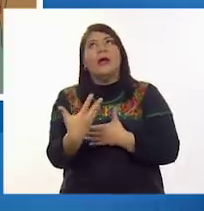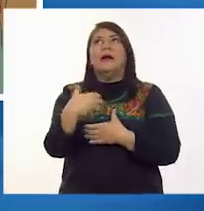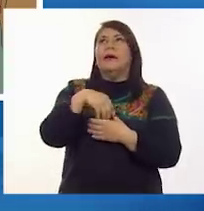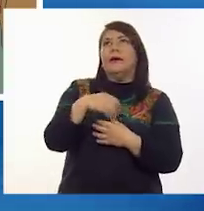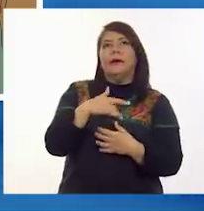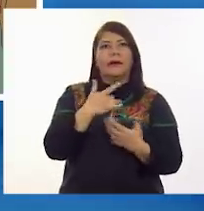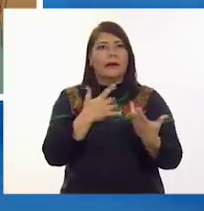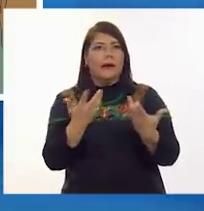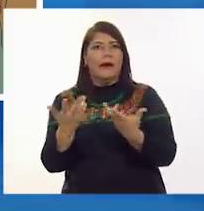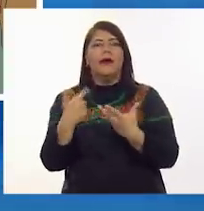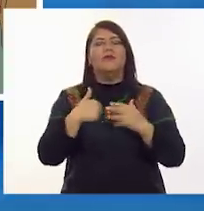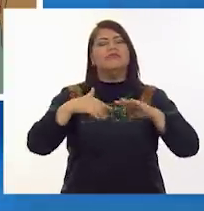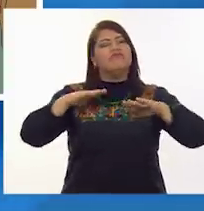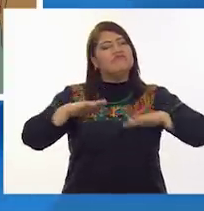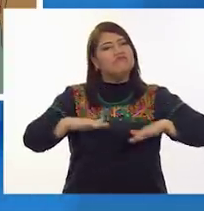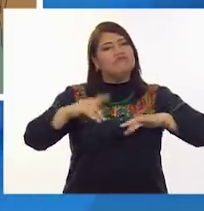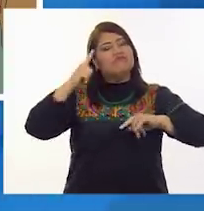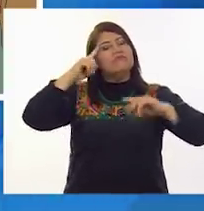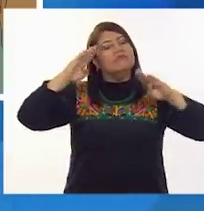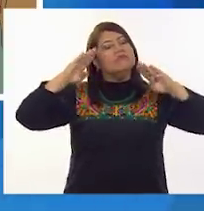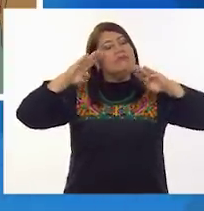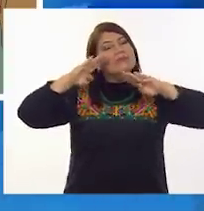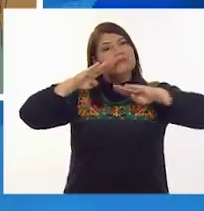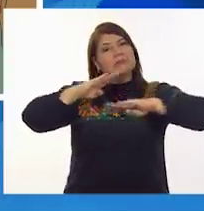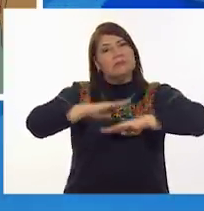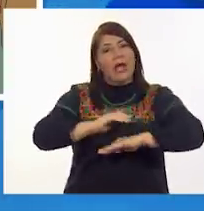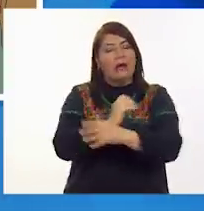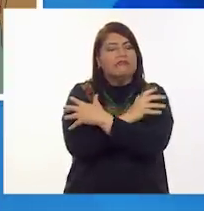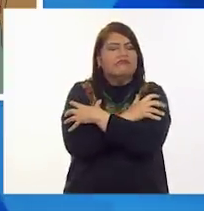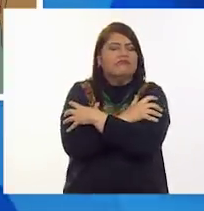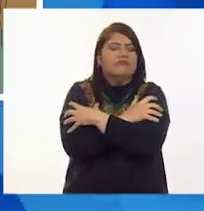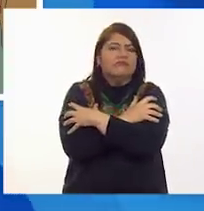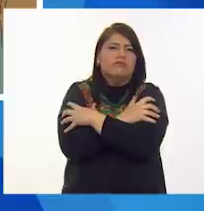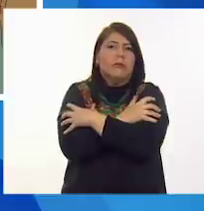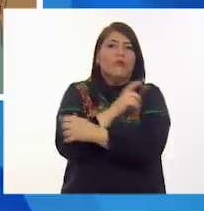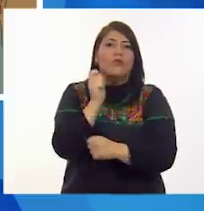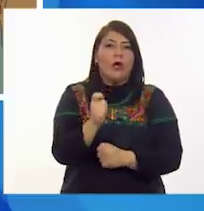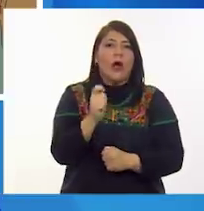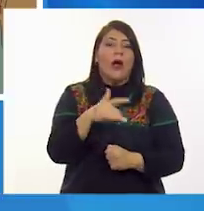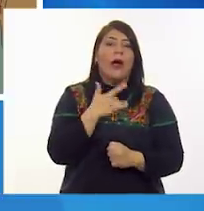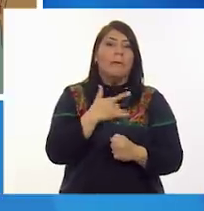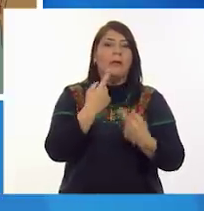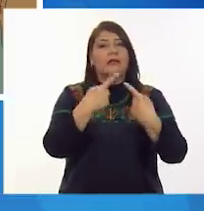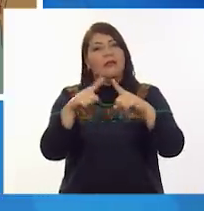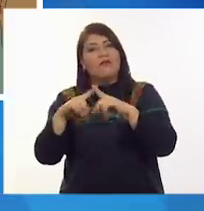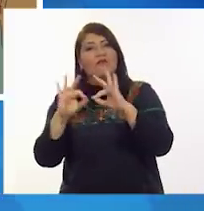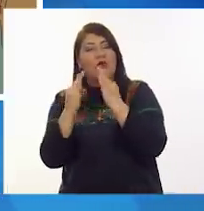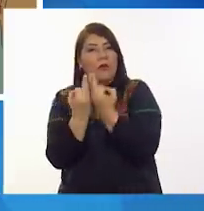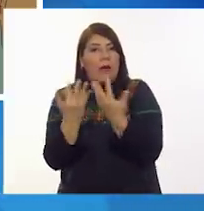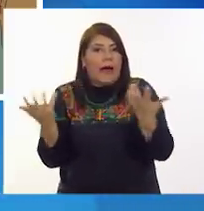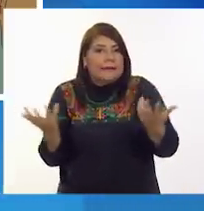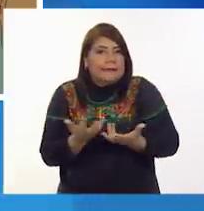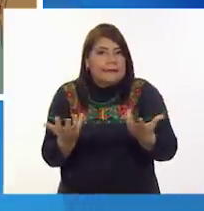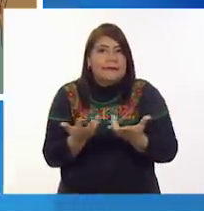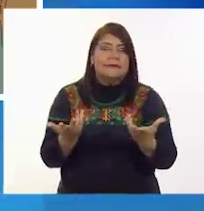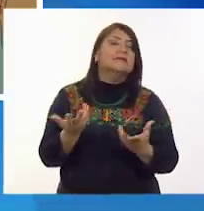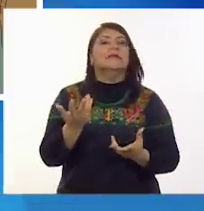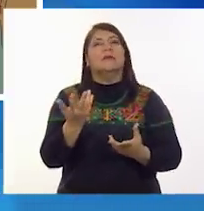permita volver a la calma, al bienestar. El apapacho, pues además se puede dar de distintas maneras, ¿no?